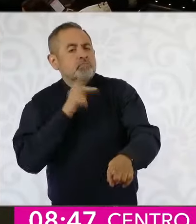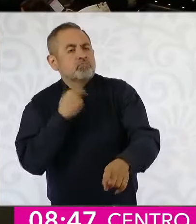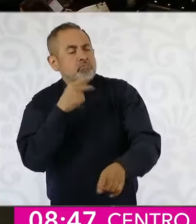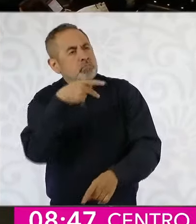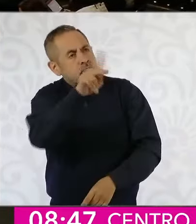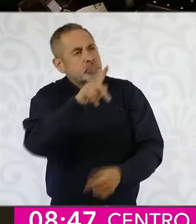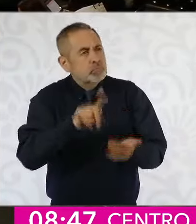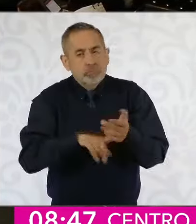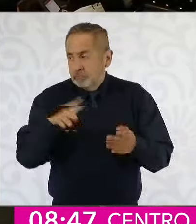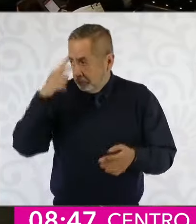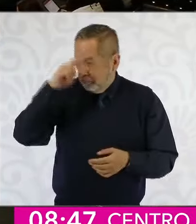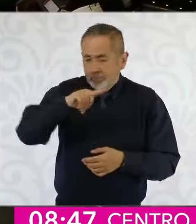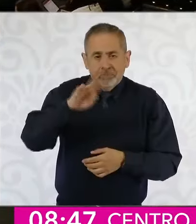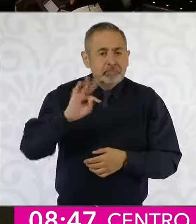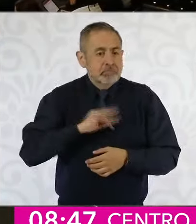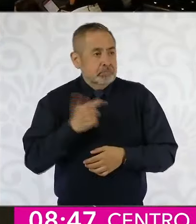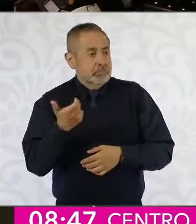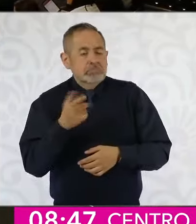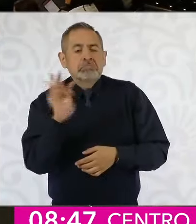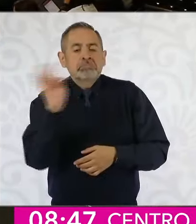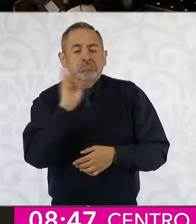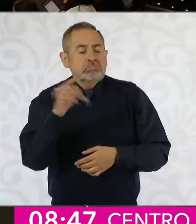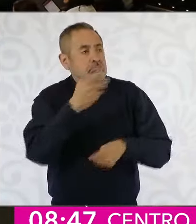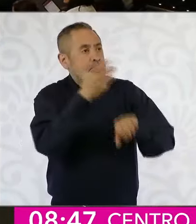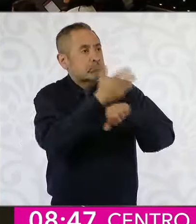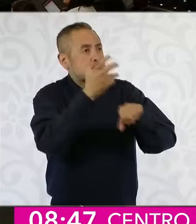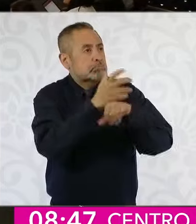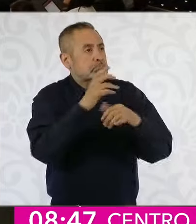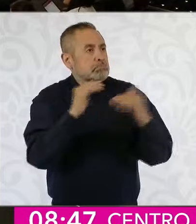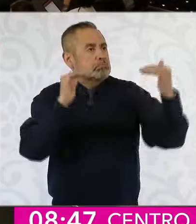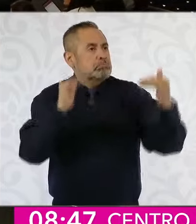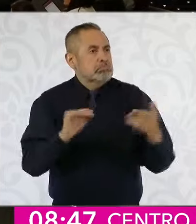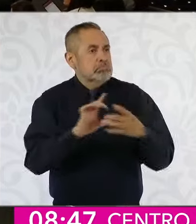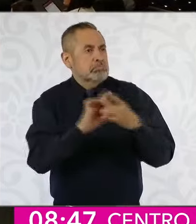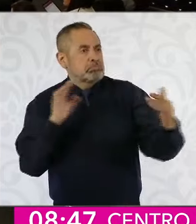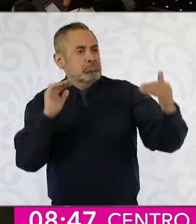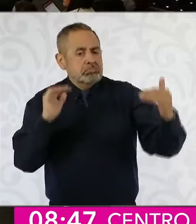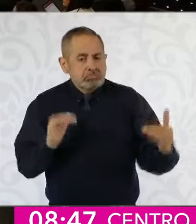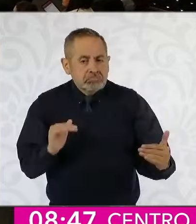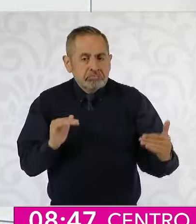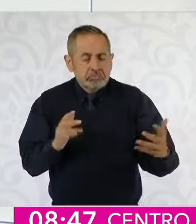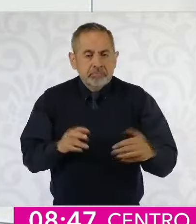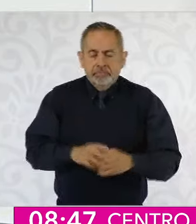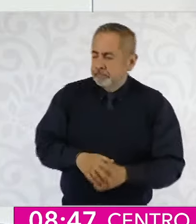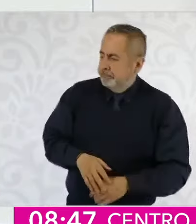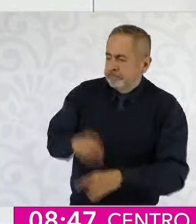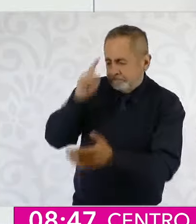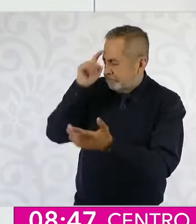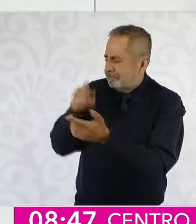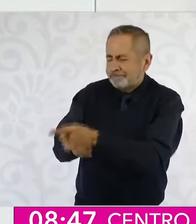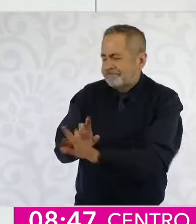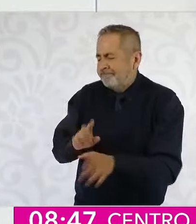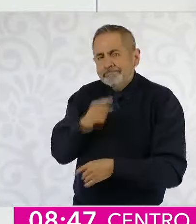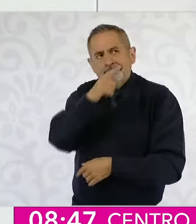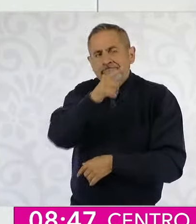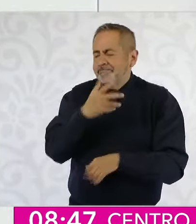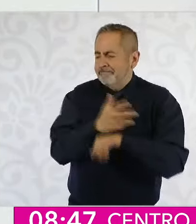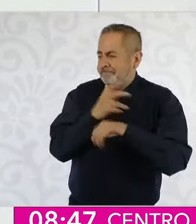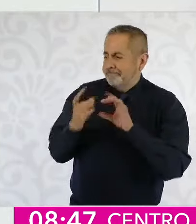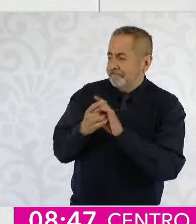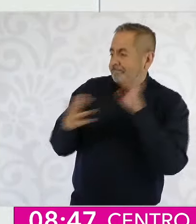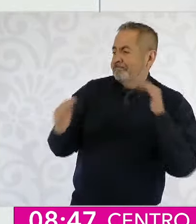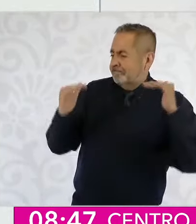preparada para una baja de participación de su principal socio comercial. Es que no creemos que la vaya a haber.